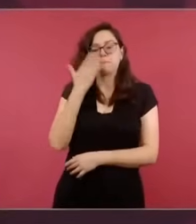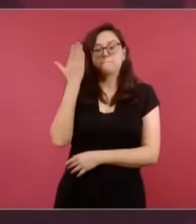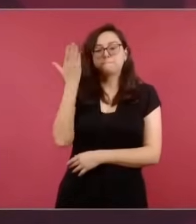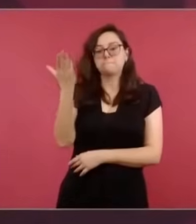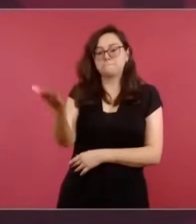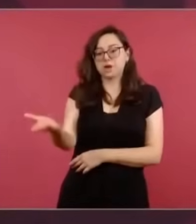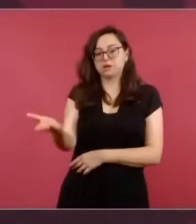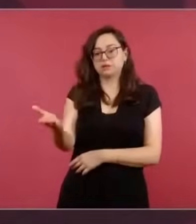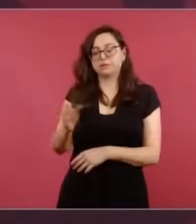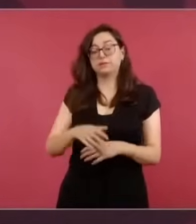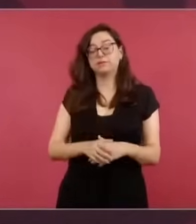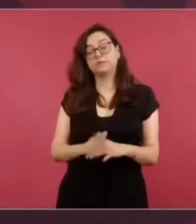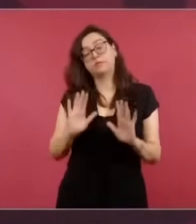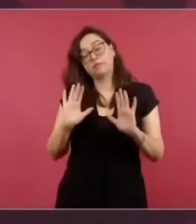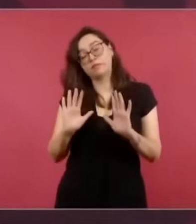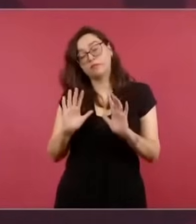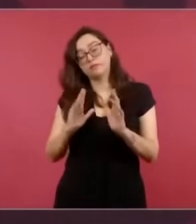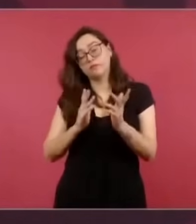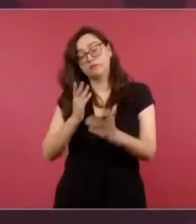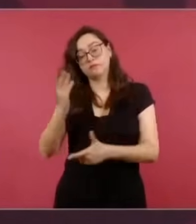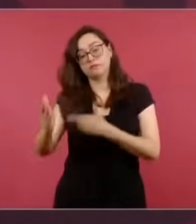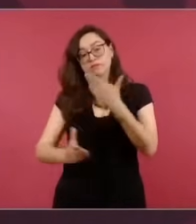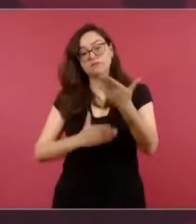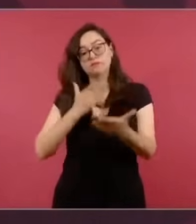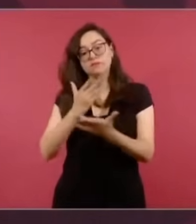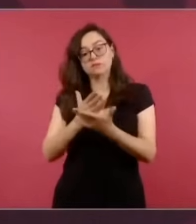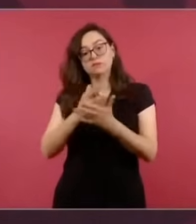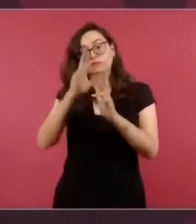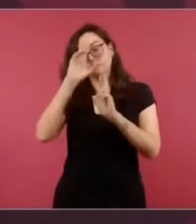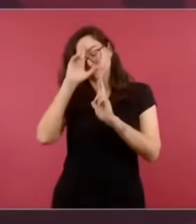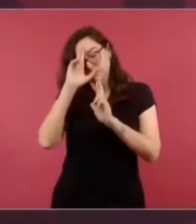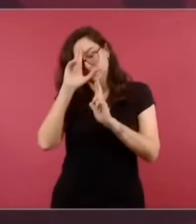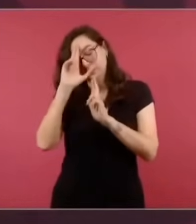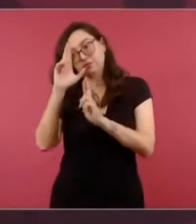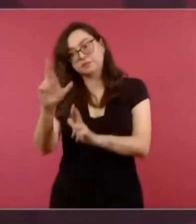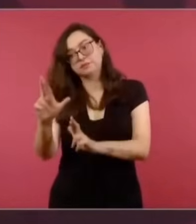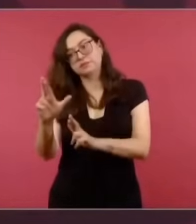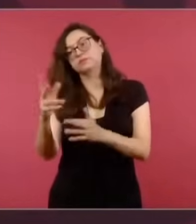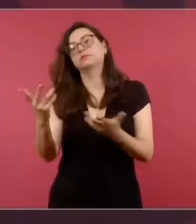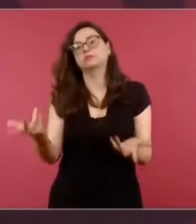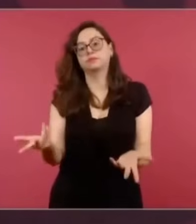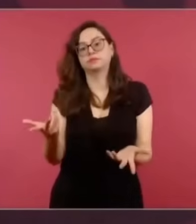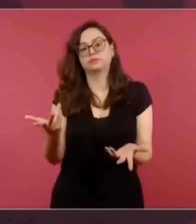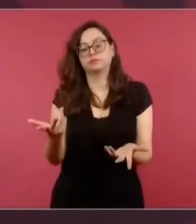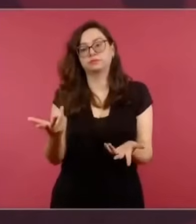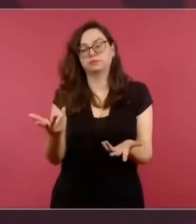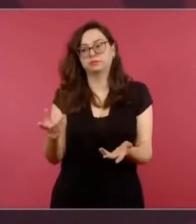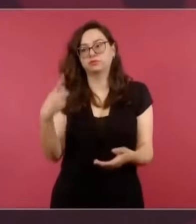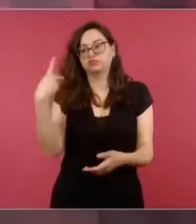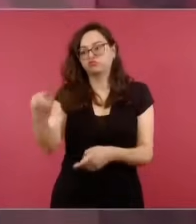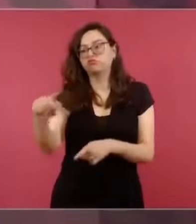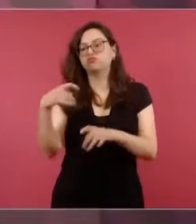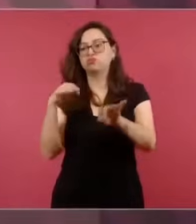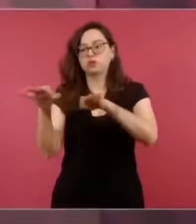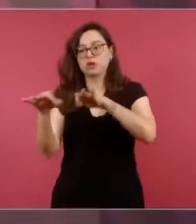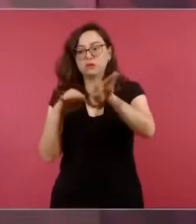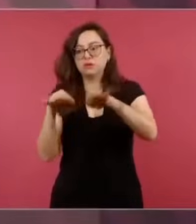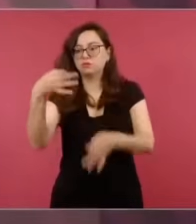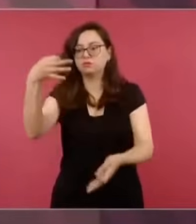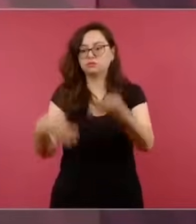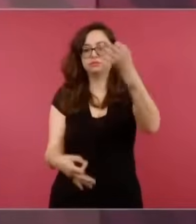Con todo respeto, que se aplique la justicia pronta y